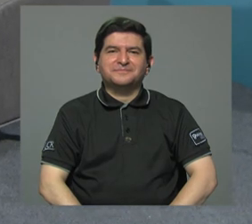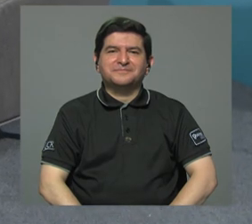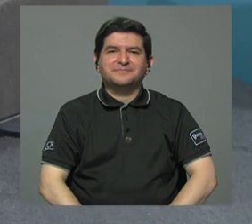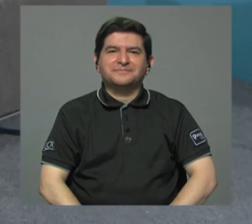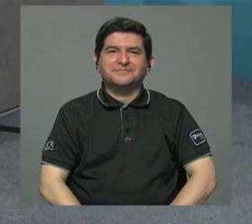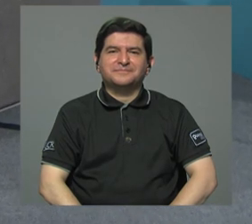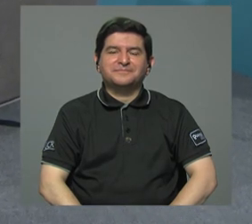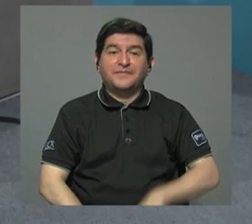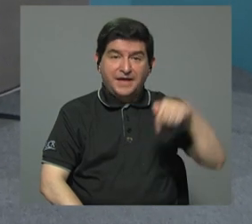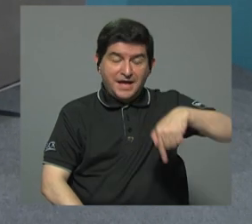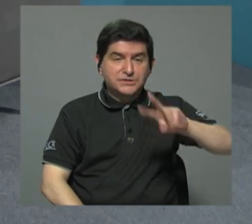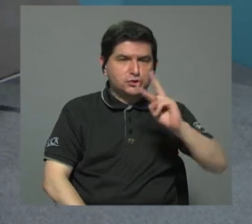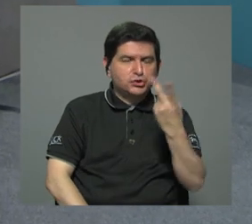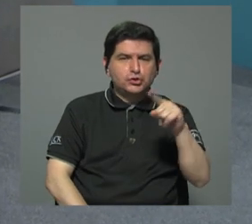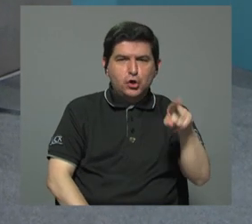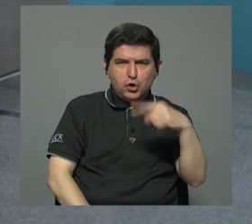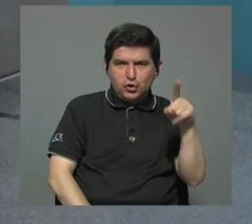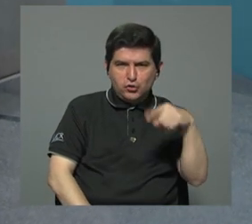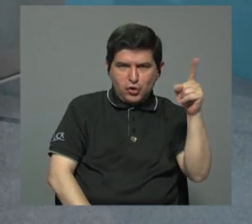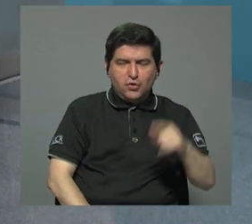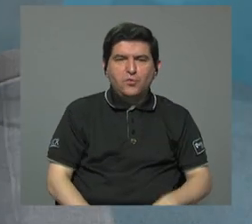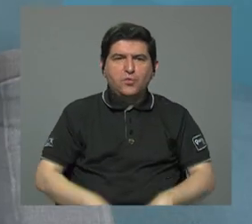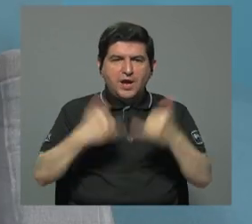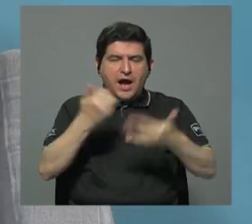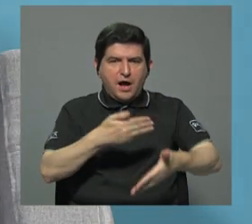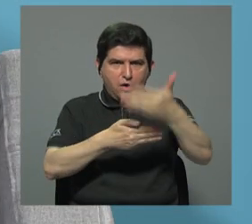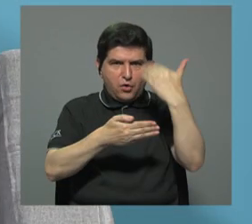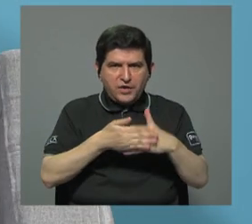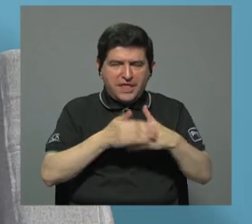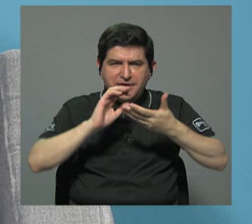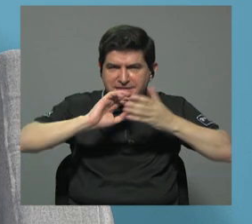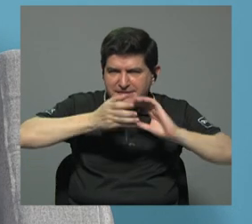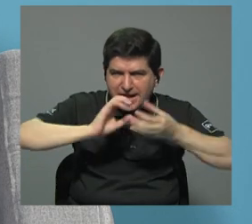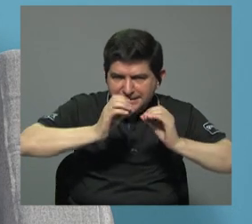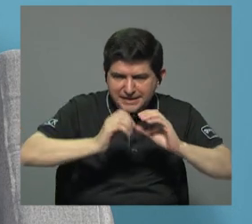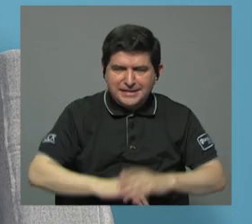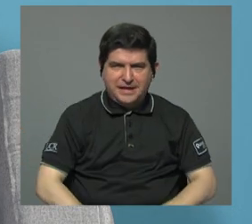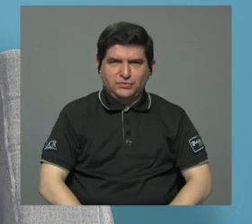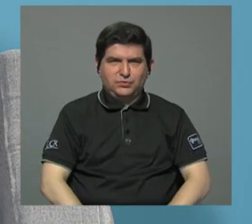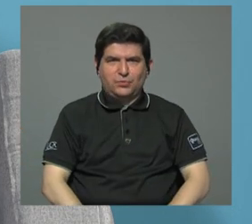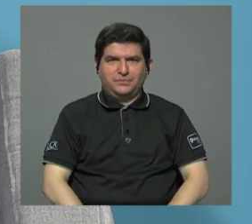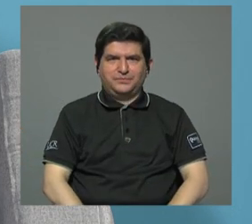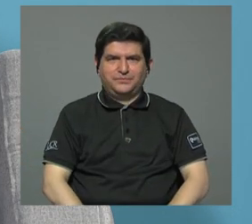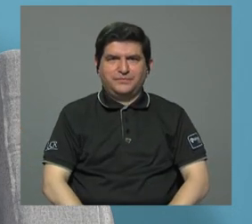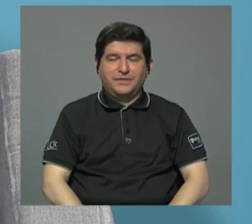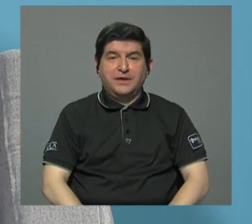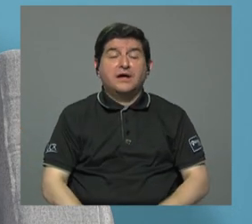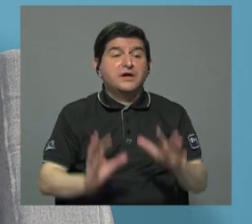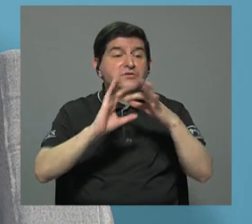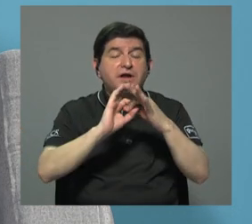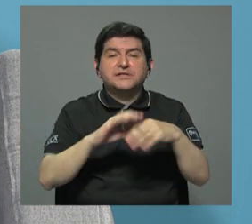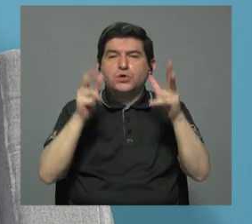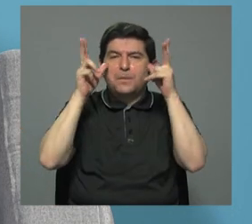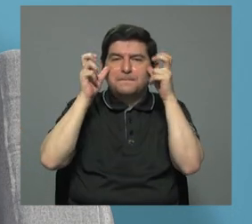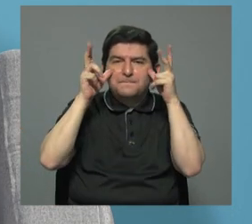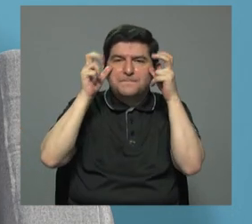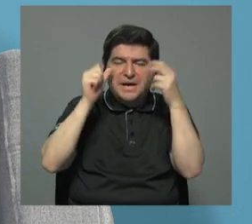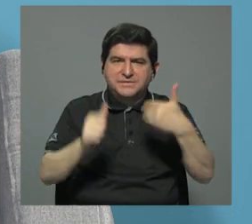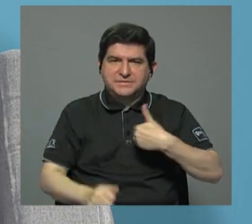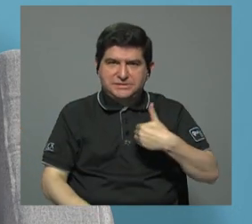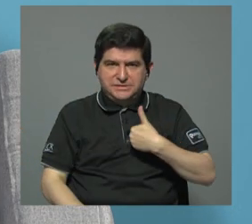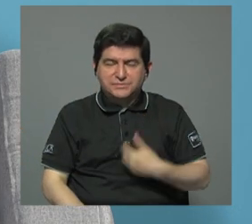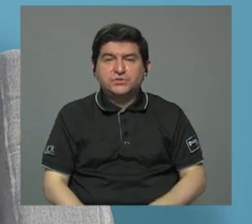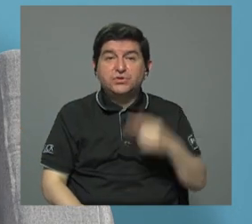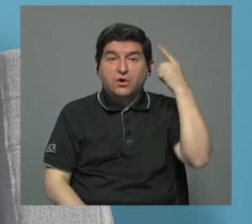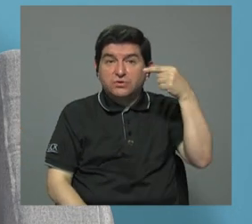Bien, esto ha sido Doble Check, pero ahora nos vamos con Detrás del Dato, sobre las que va, versa sobre las percepciones que hay en torno